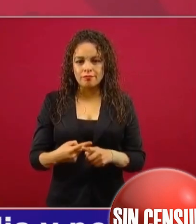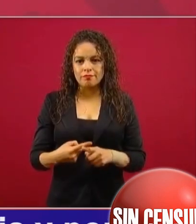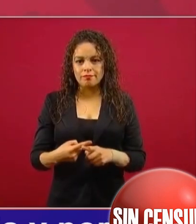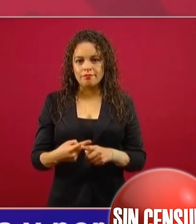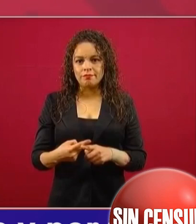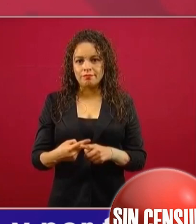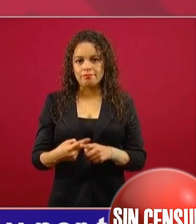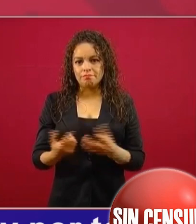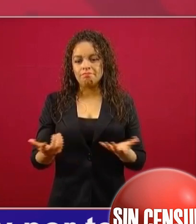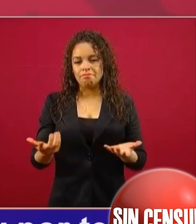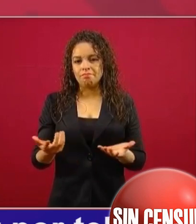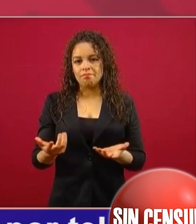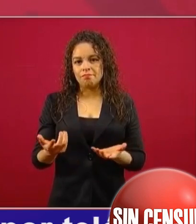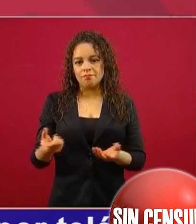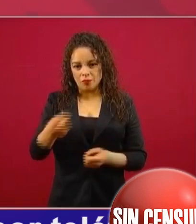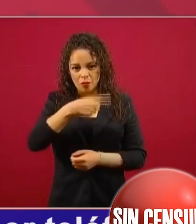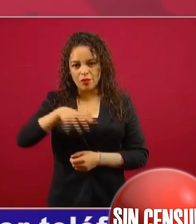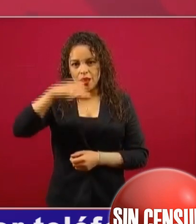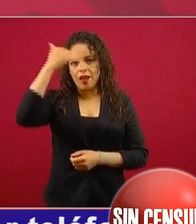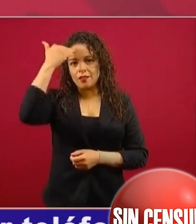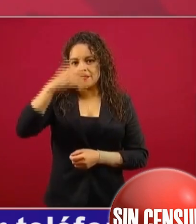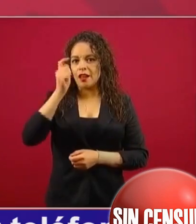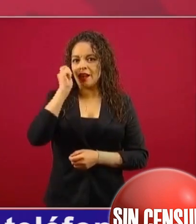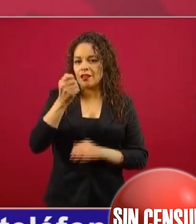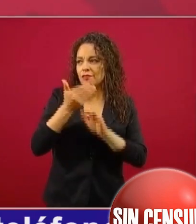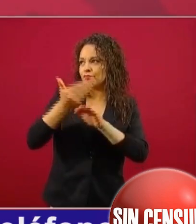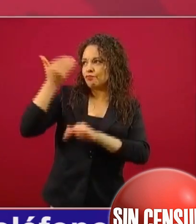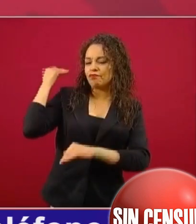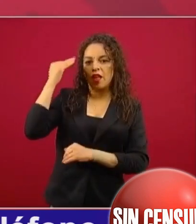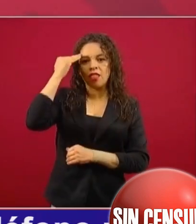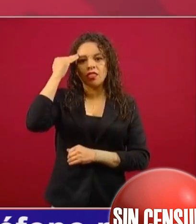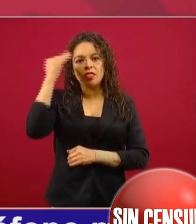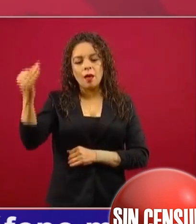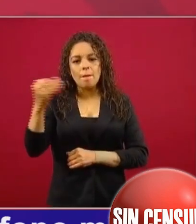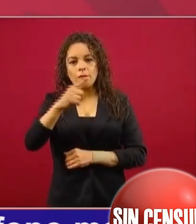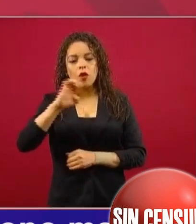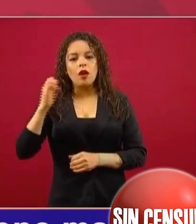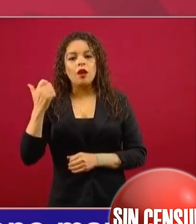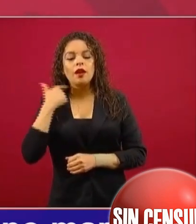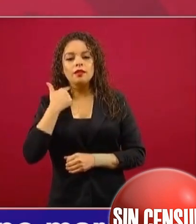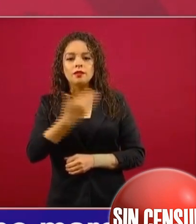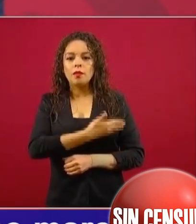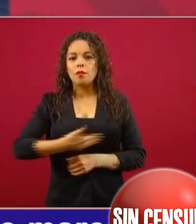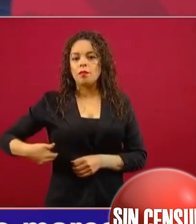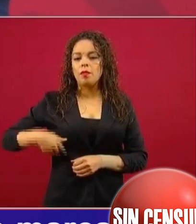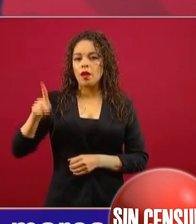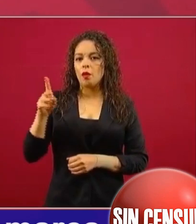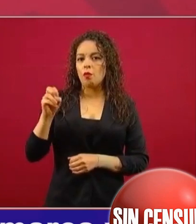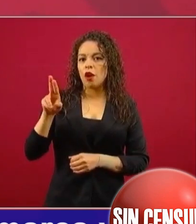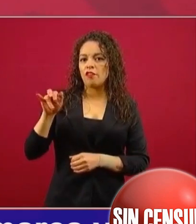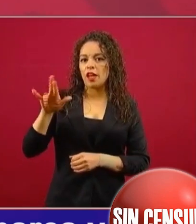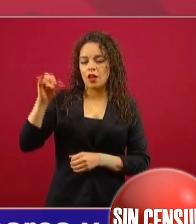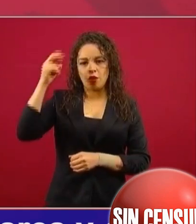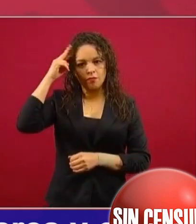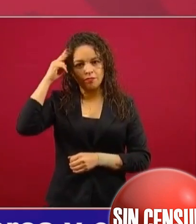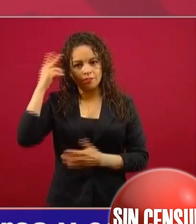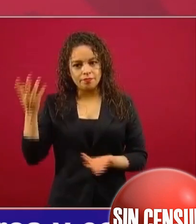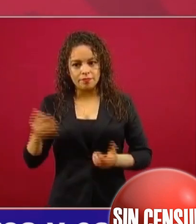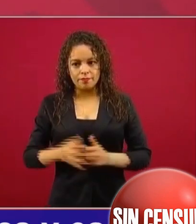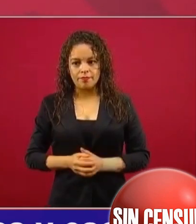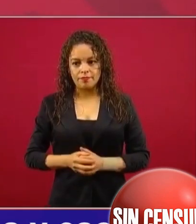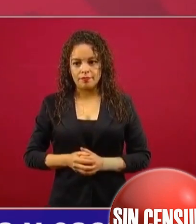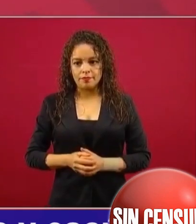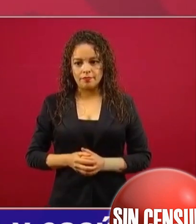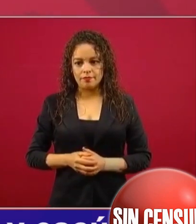sabemos qué pasó durante el porfiriato. Y neoliberalismo en México es neoporfirismo.